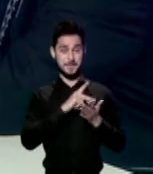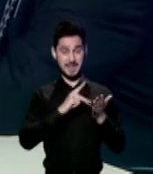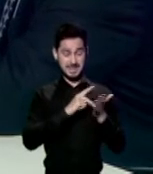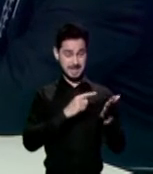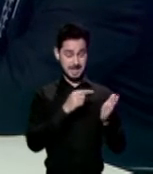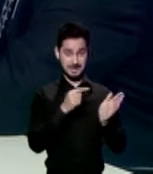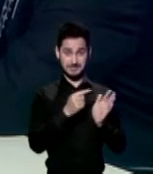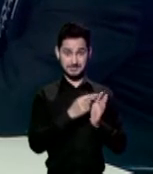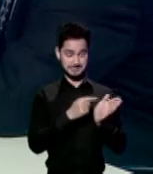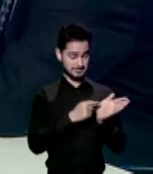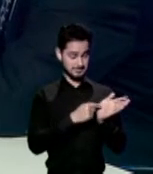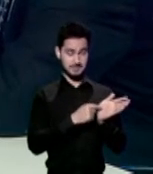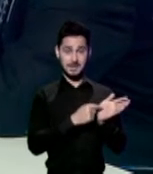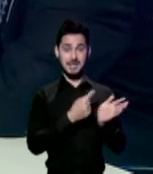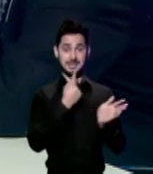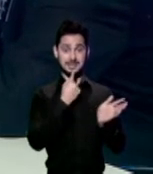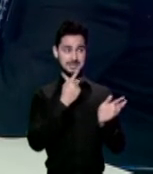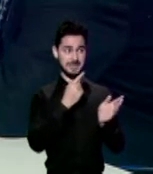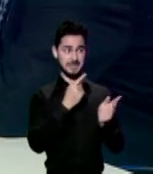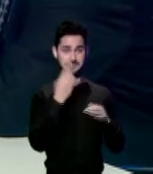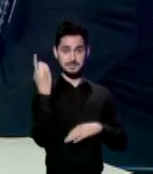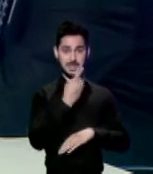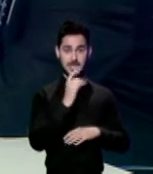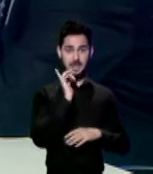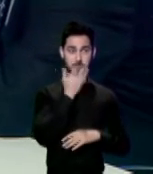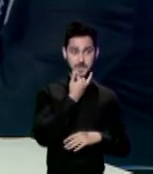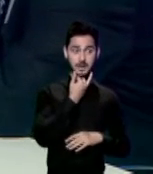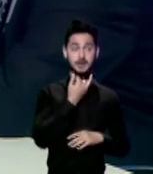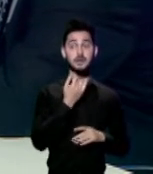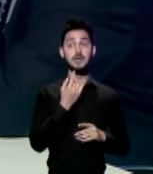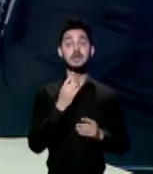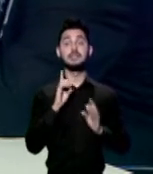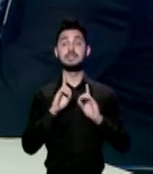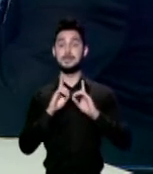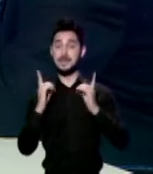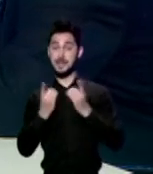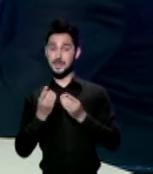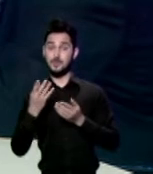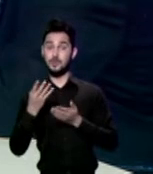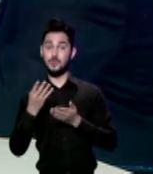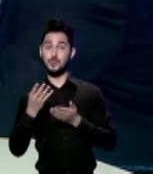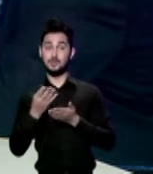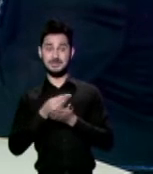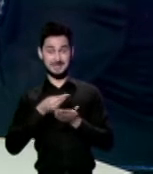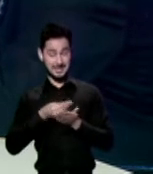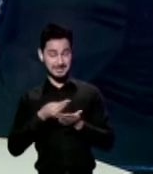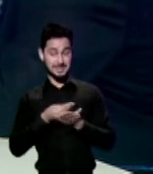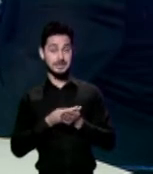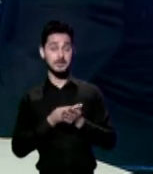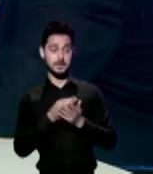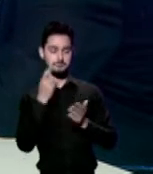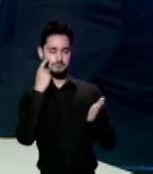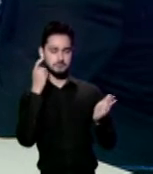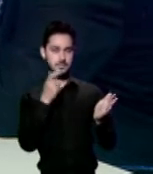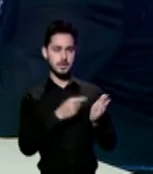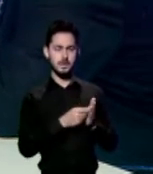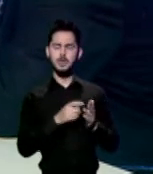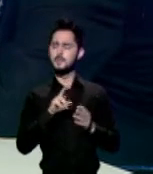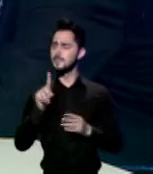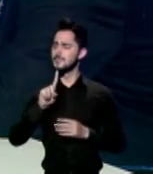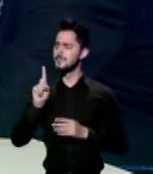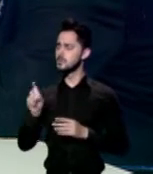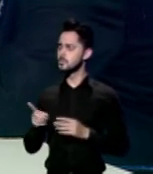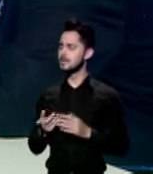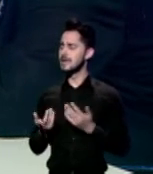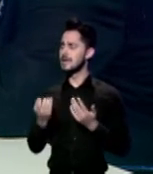está, con toda posibilidad, el Departamento de Hacienda le va a eliminar esa exención. ¿Se considera un error colocar una